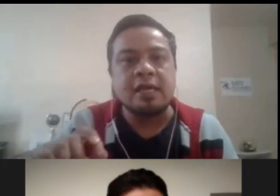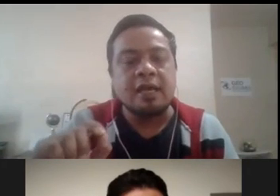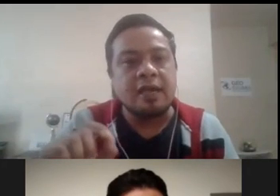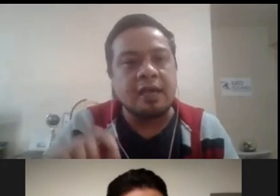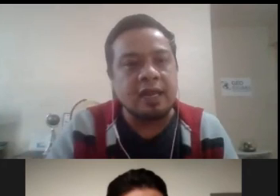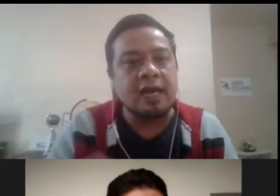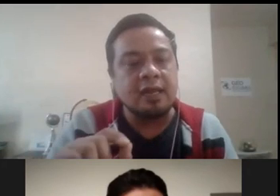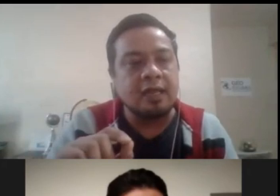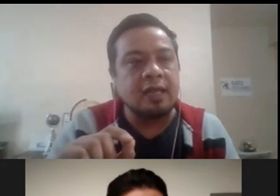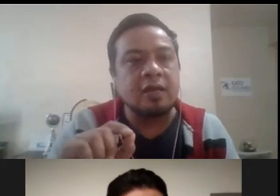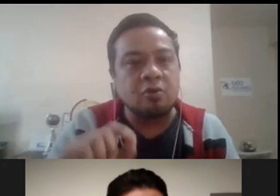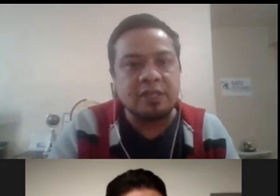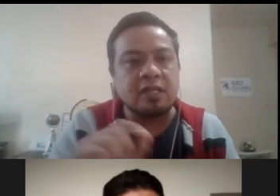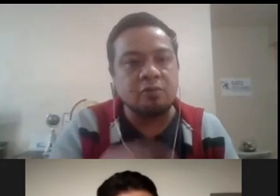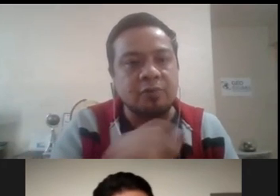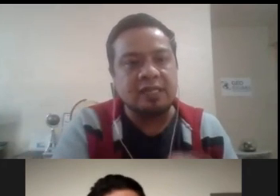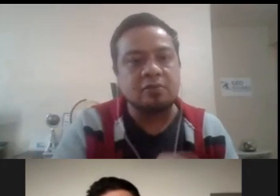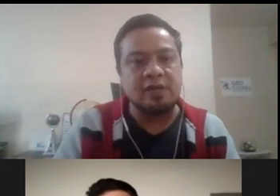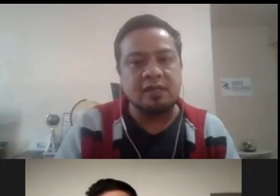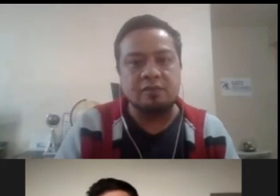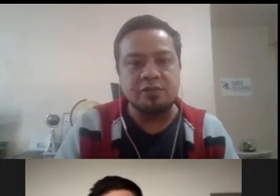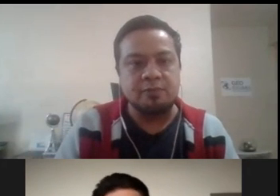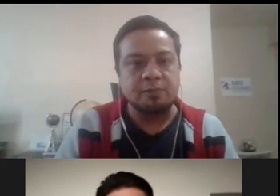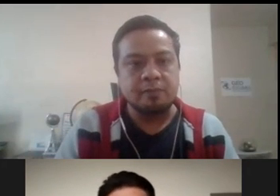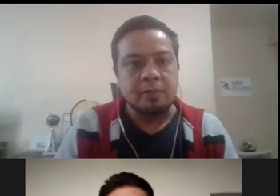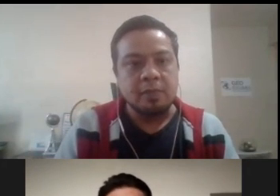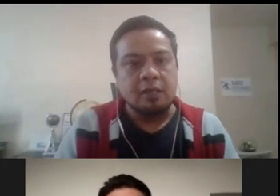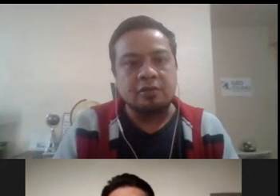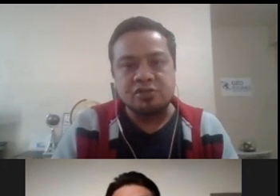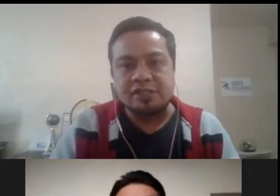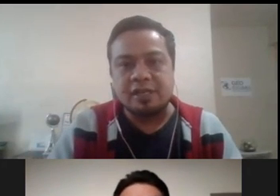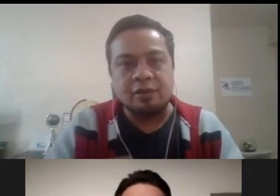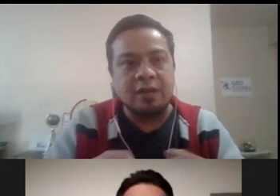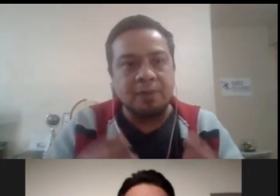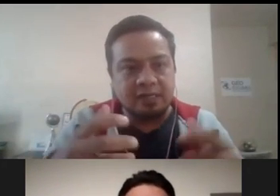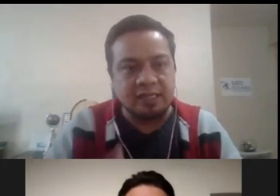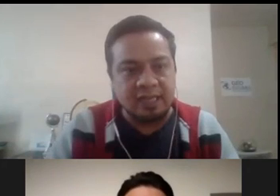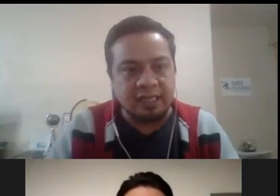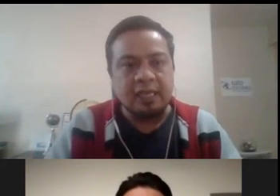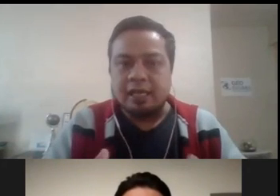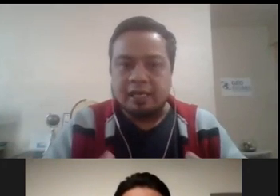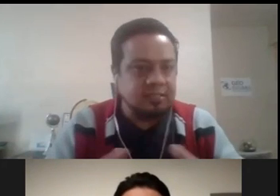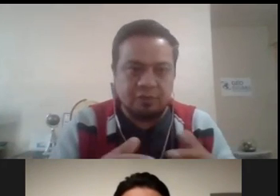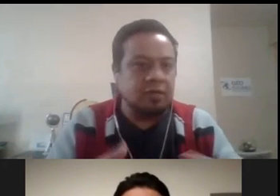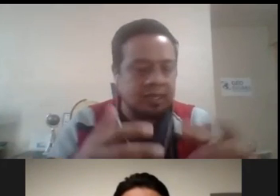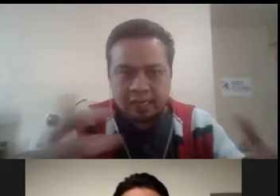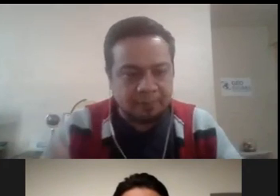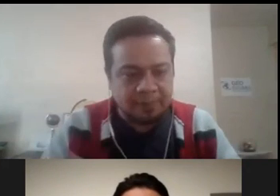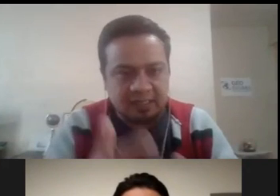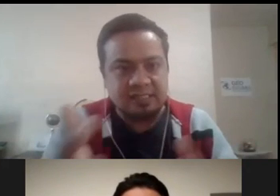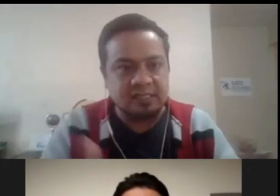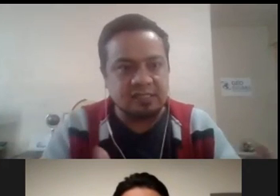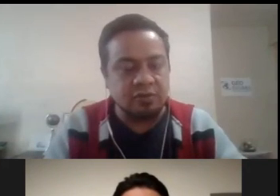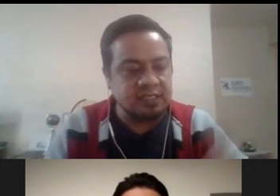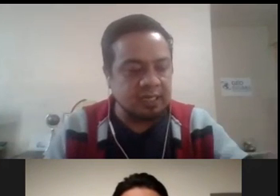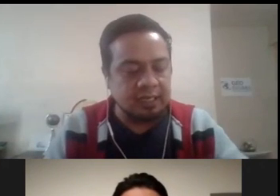es crear el Comité de Movilidad Urbana del municipio. Entonces, creo que a partir de ahí, es aparte